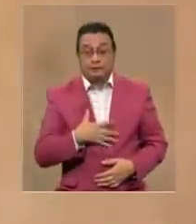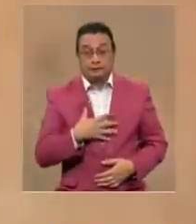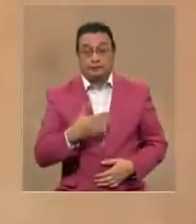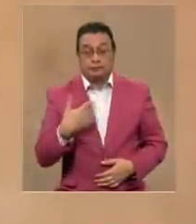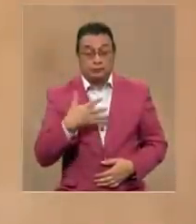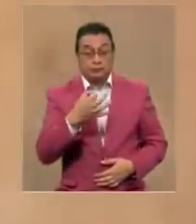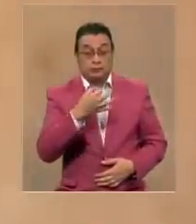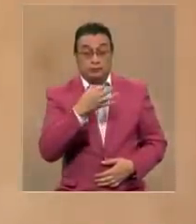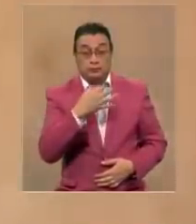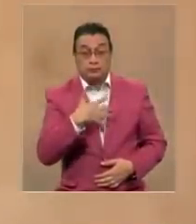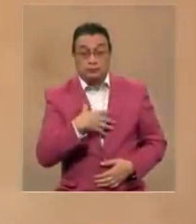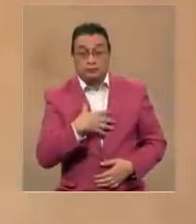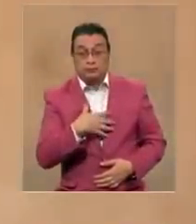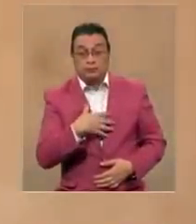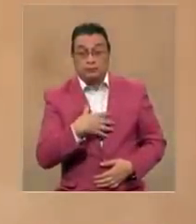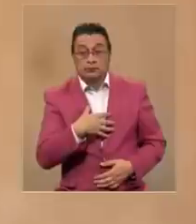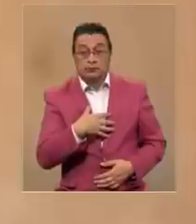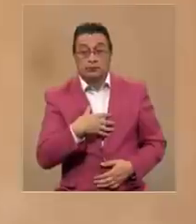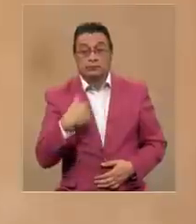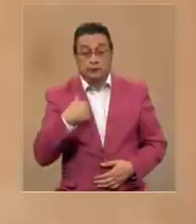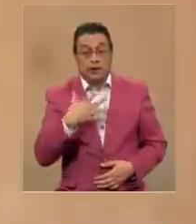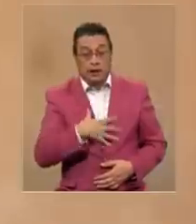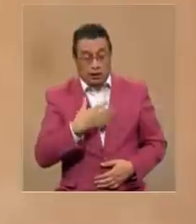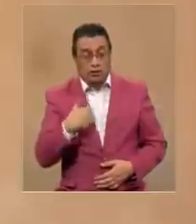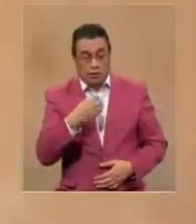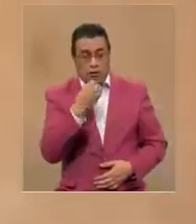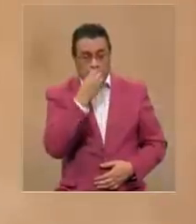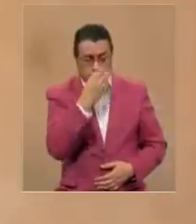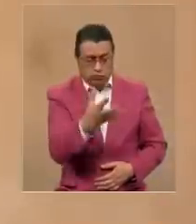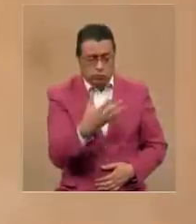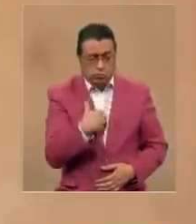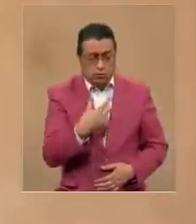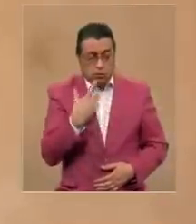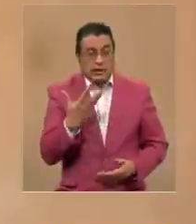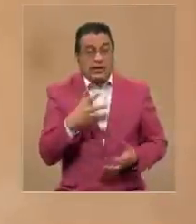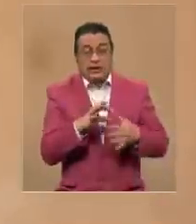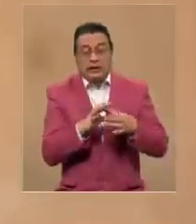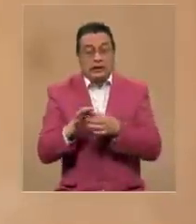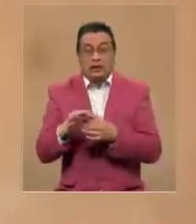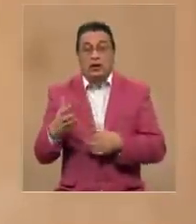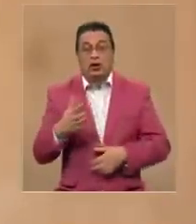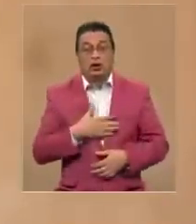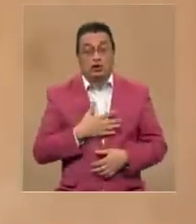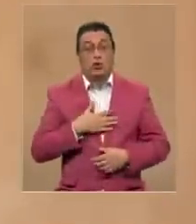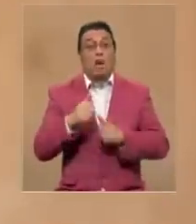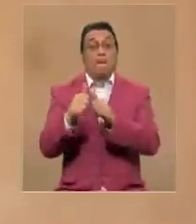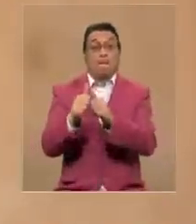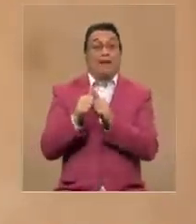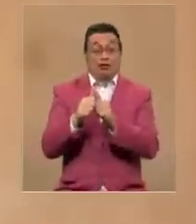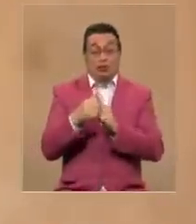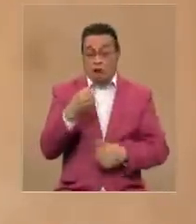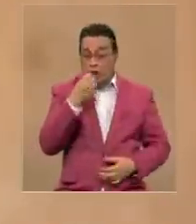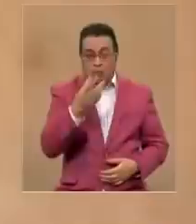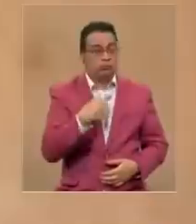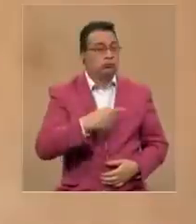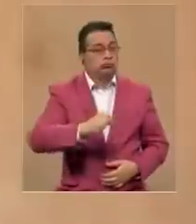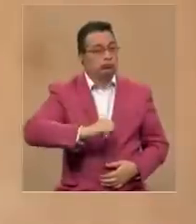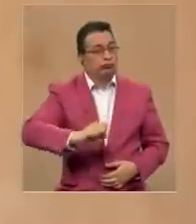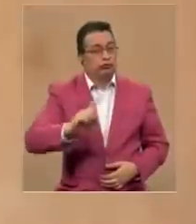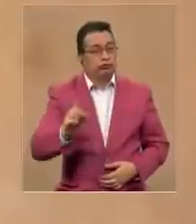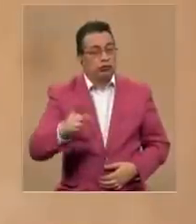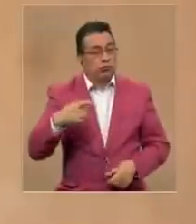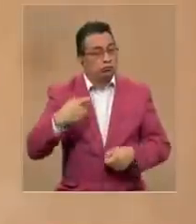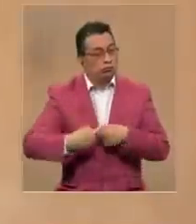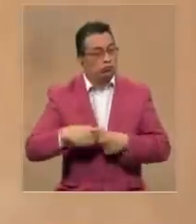yo quiero como que le dijera entregar mi versión. Tampoco quiero declarar bajo presión. Porque